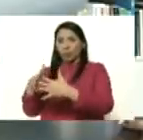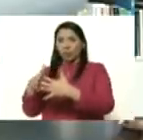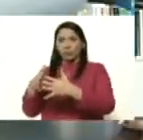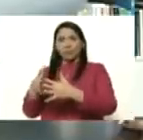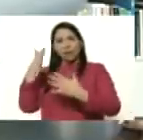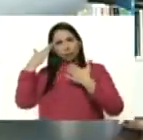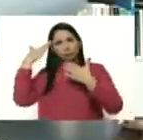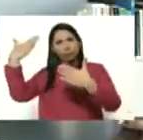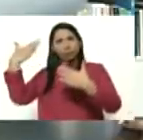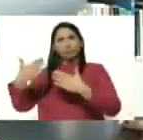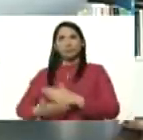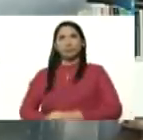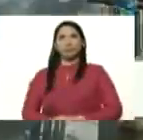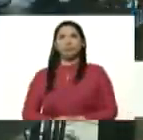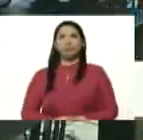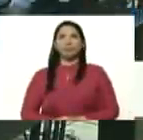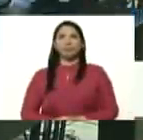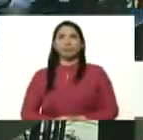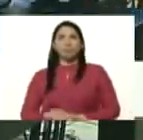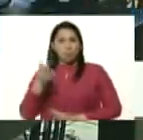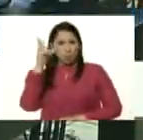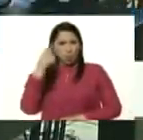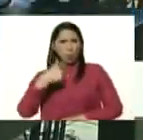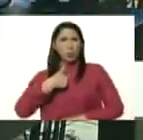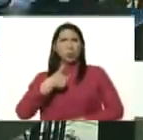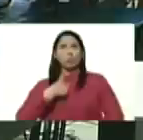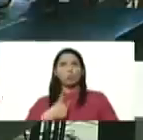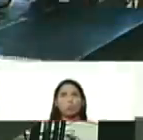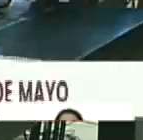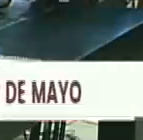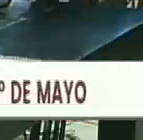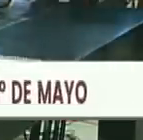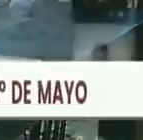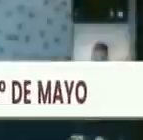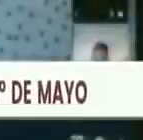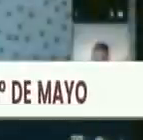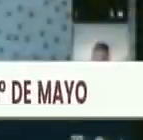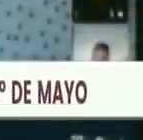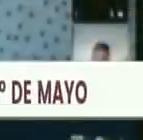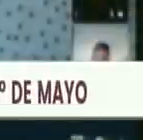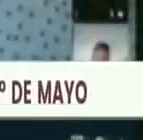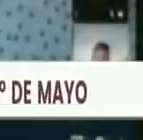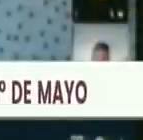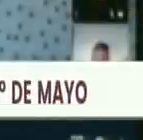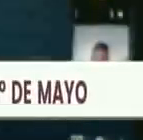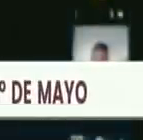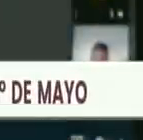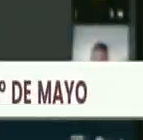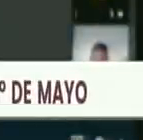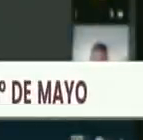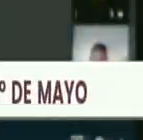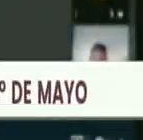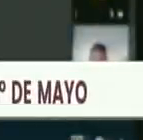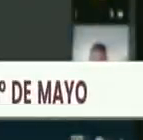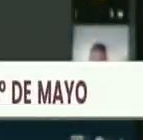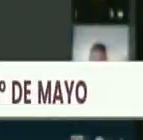you? ¿Me escuchas? Dan. Compañero, presidente. Saludos, presidente.